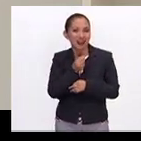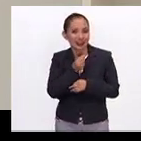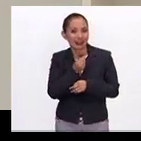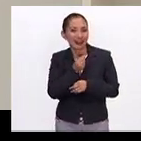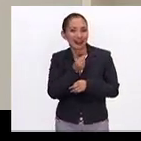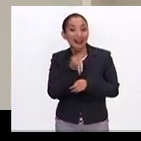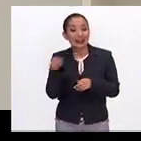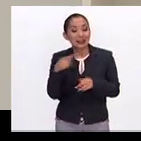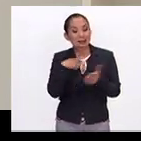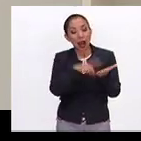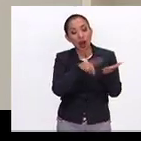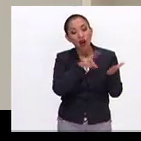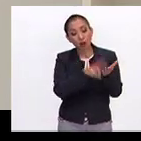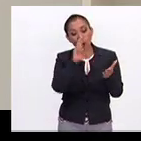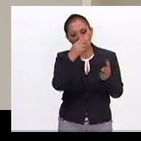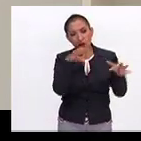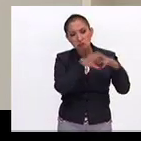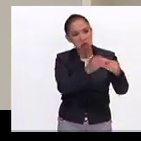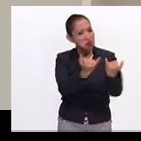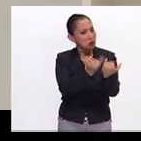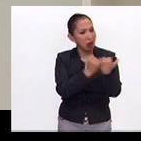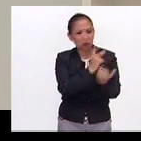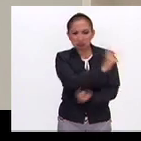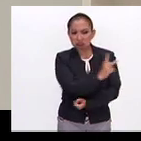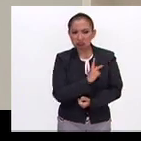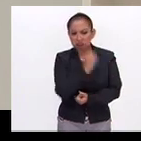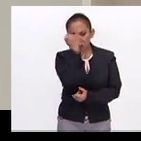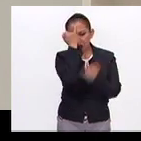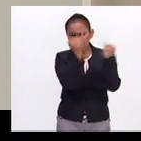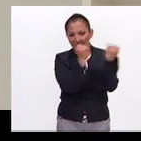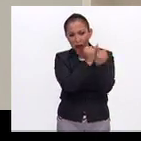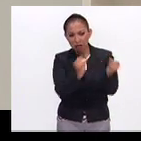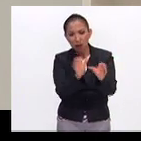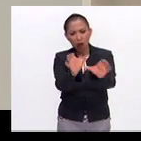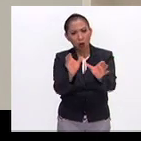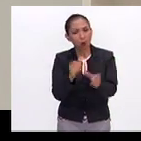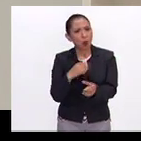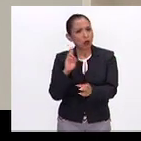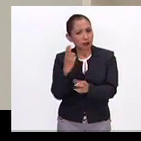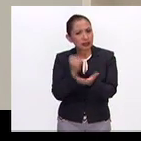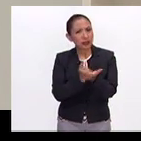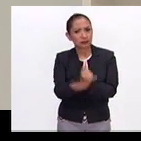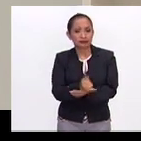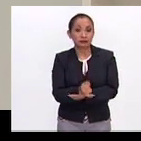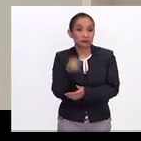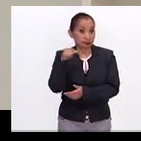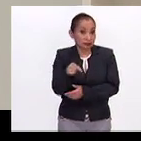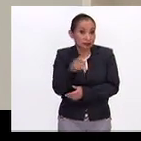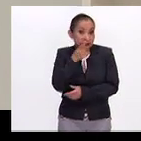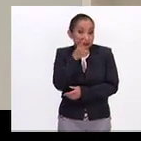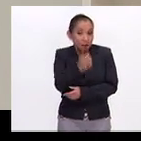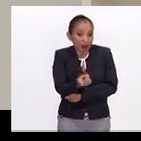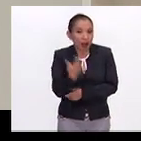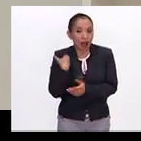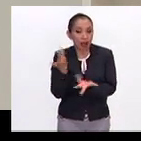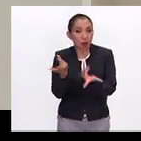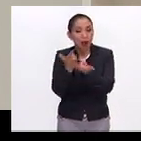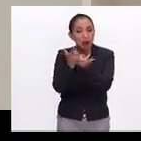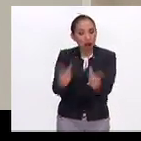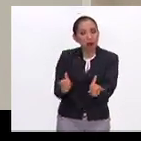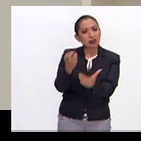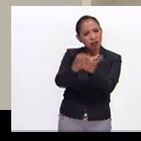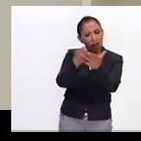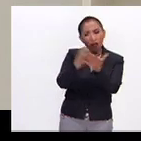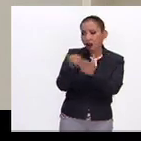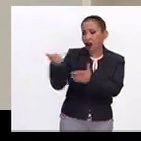Ai Weiwei con los valores universitarios y con el pensamiento autónomo de la universidad. Lo que aquí se dice que es crítico y libertario